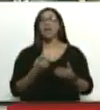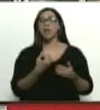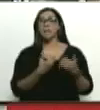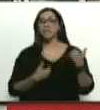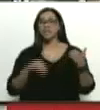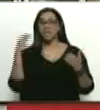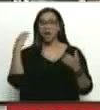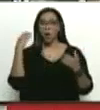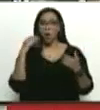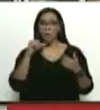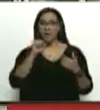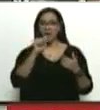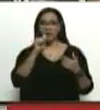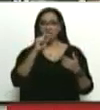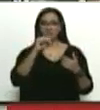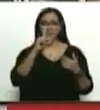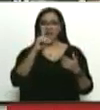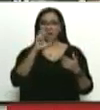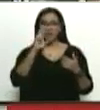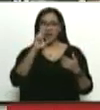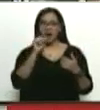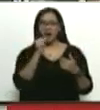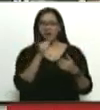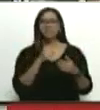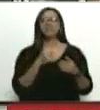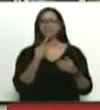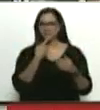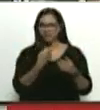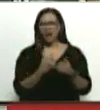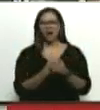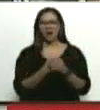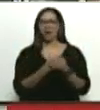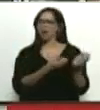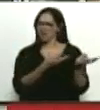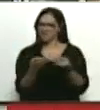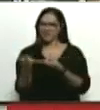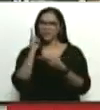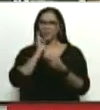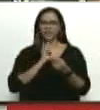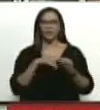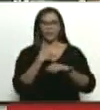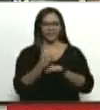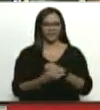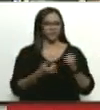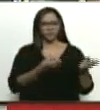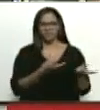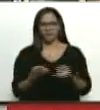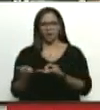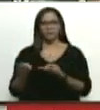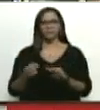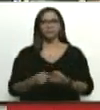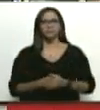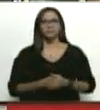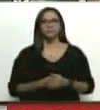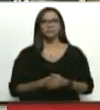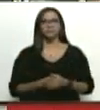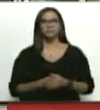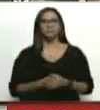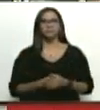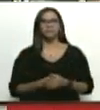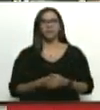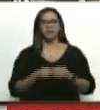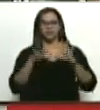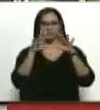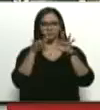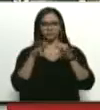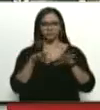Santander lo conminaba a que Bolívar fuera parte de ese proyecto, lo invitaba. Y Bolívar le mandó una cartica